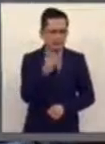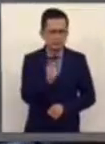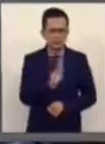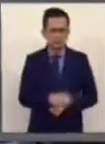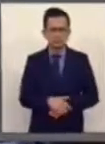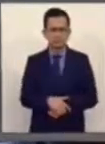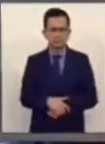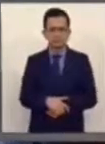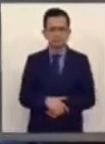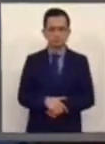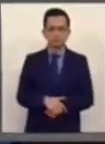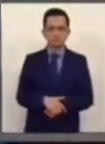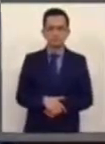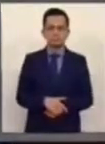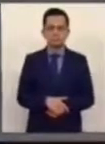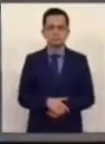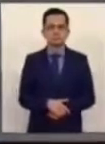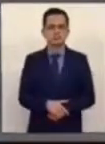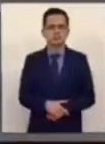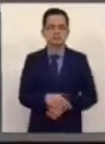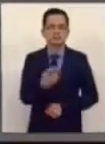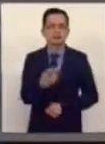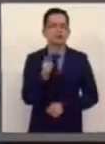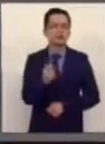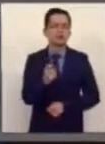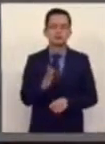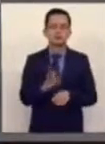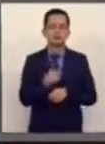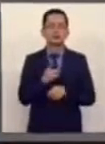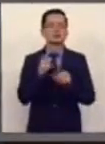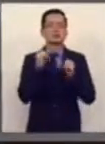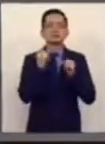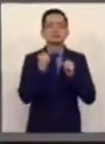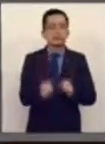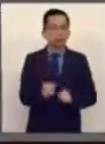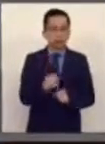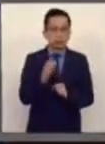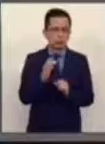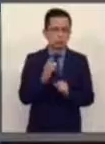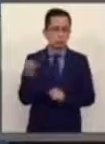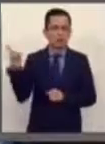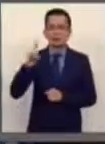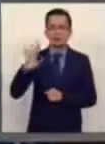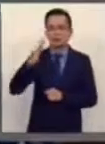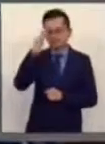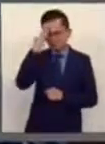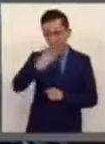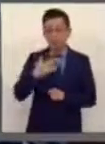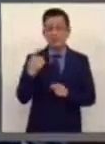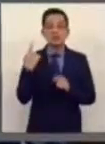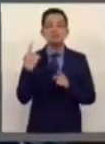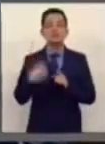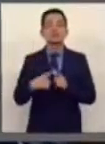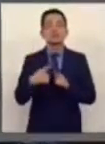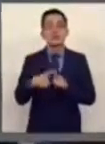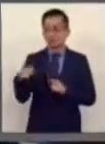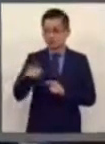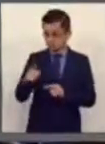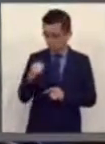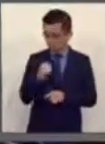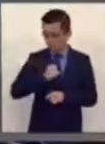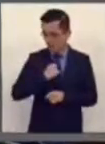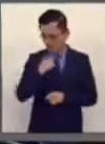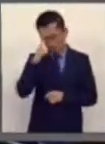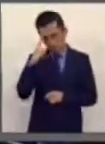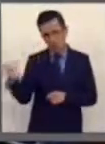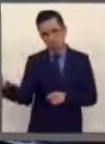es seguramente porque ya tienen en mente a todos aquellos que se han beneficiado